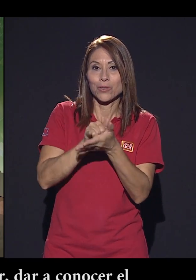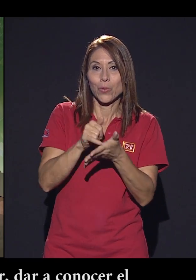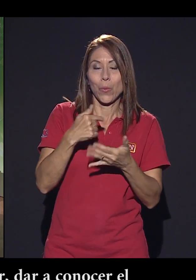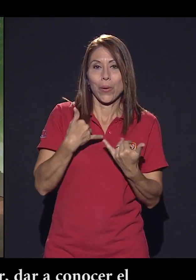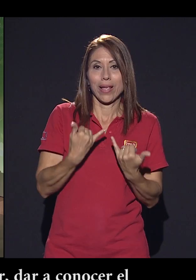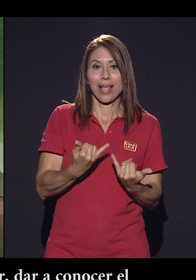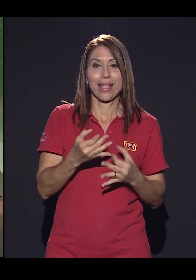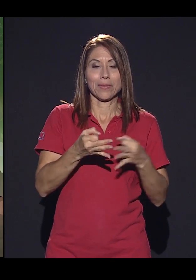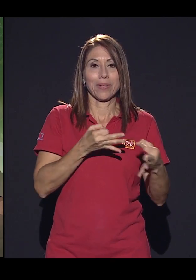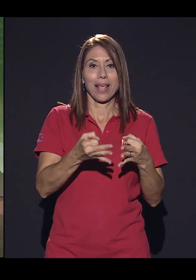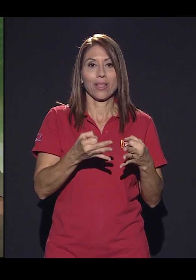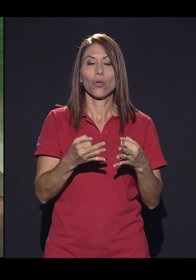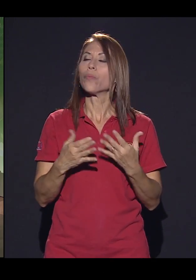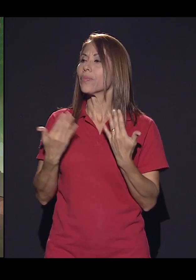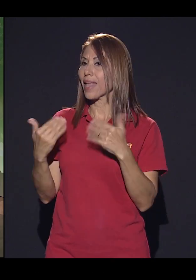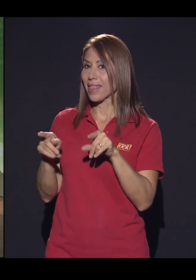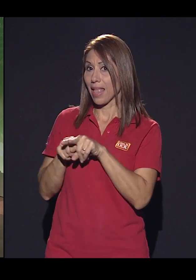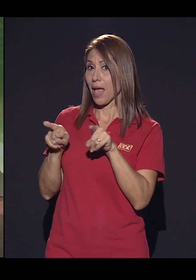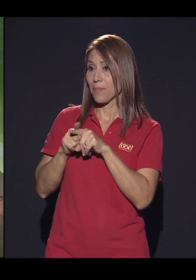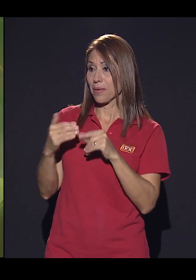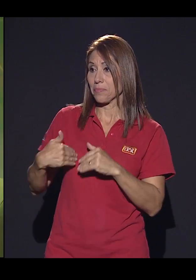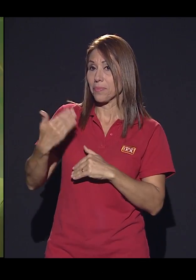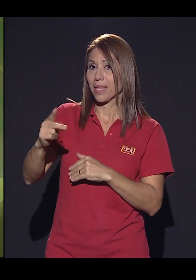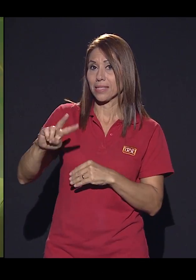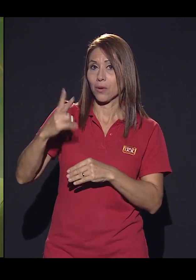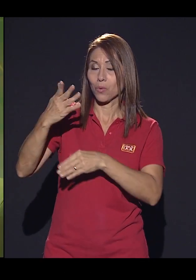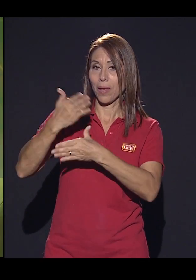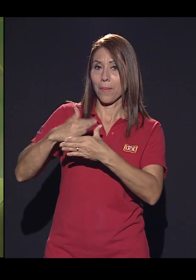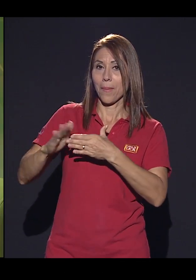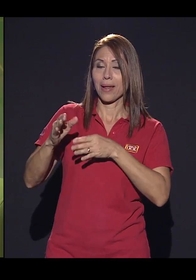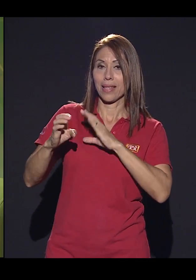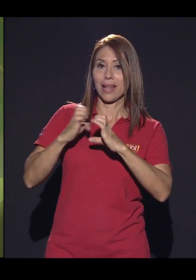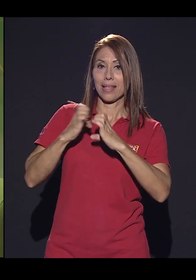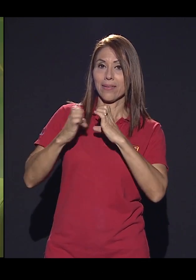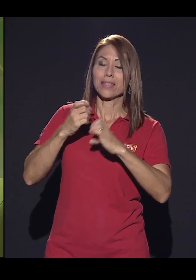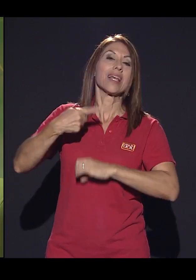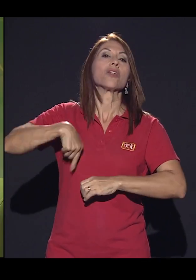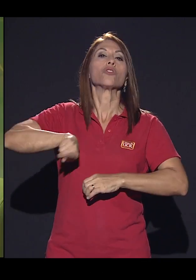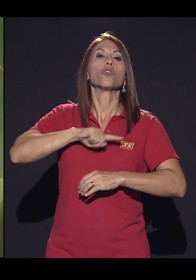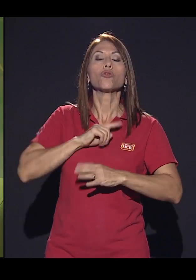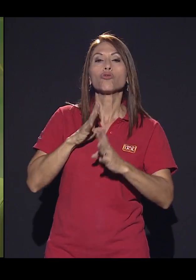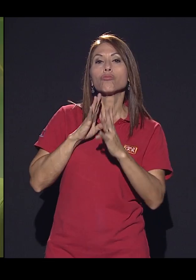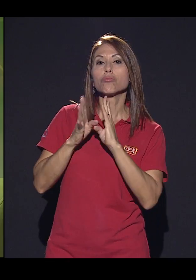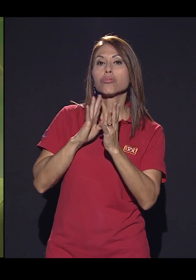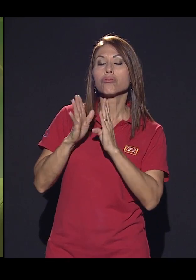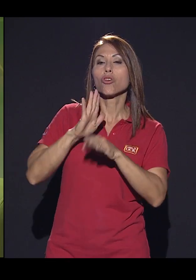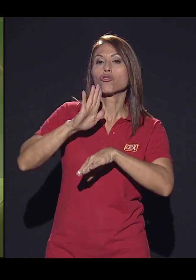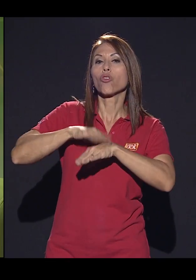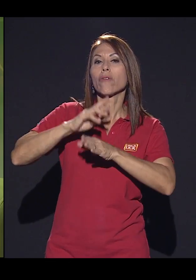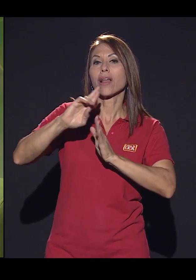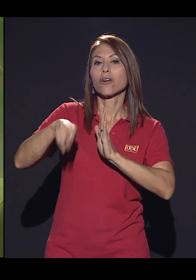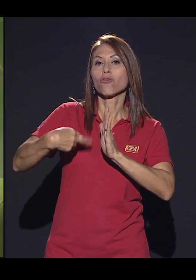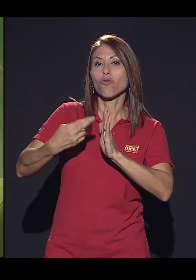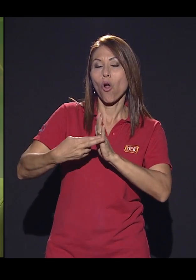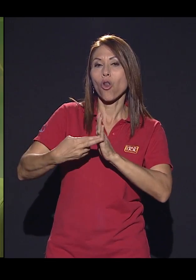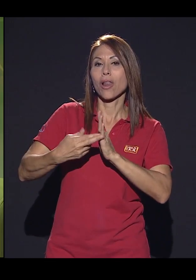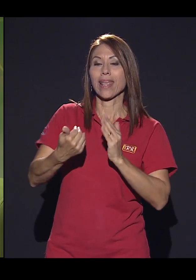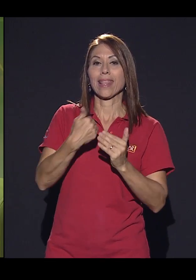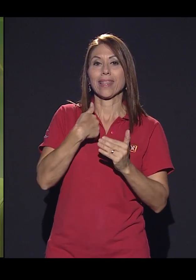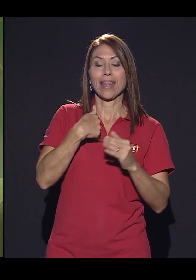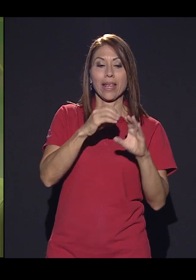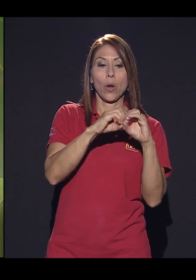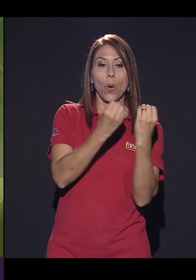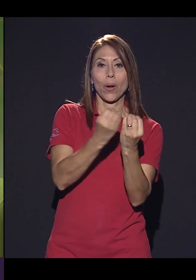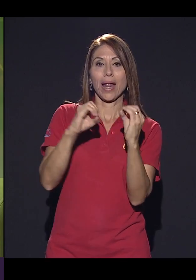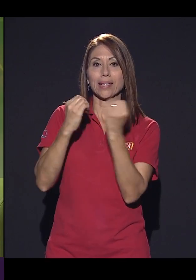estoy explicando. Y don Otto, iremos también conversando en la segunda parte de esta entrevista sobre el rol que bien hemos